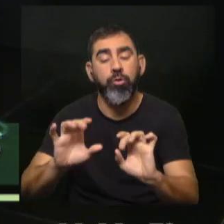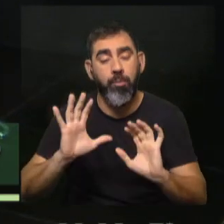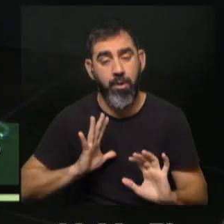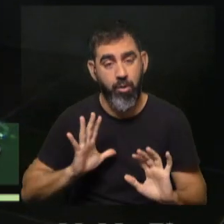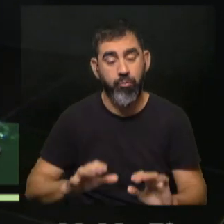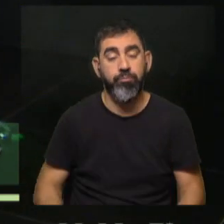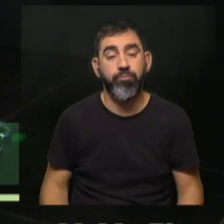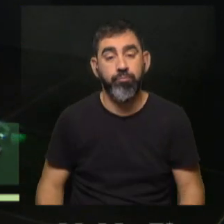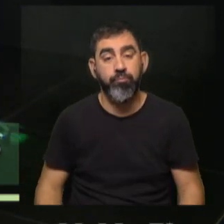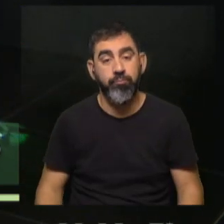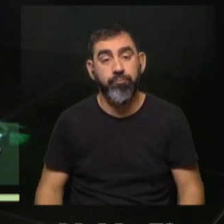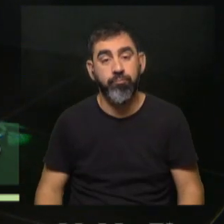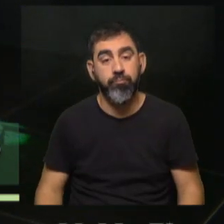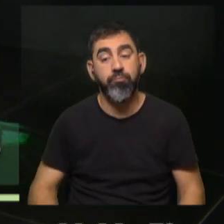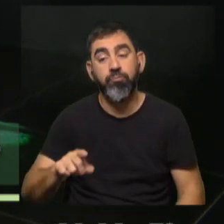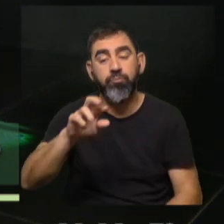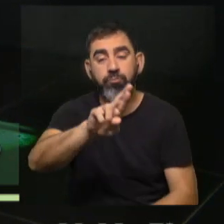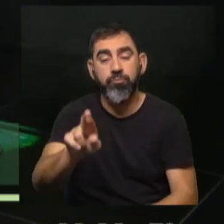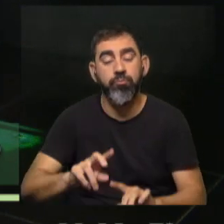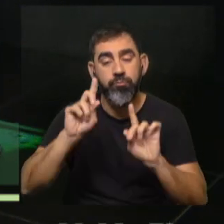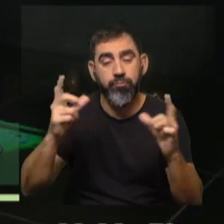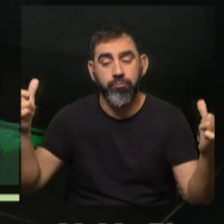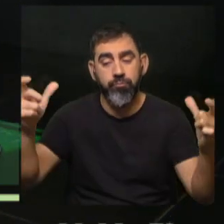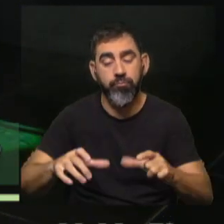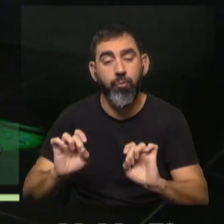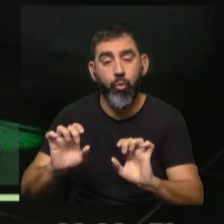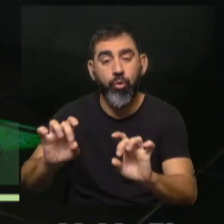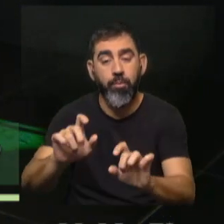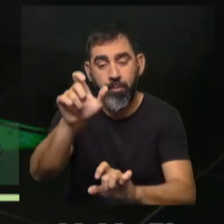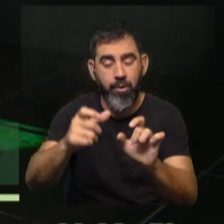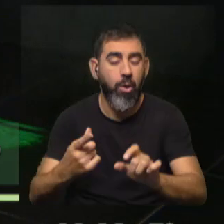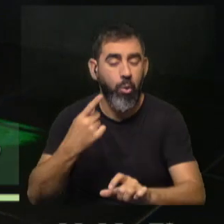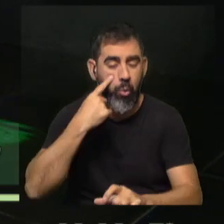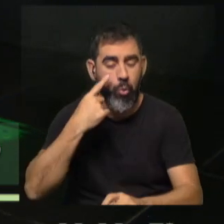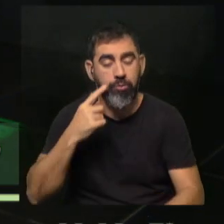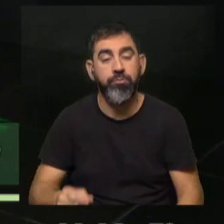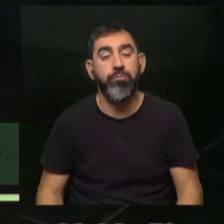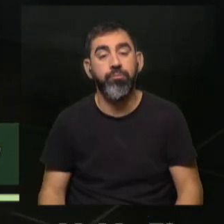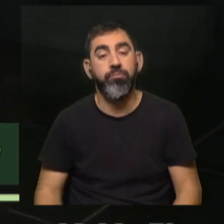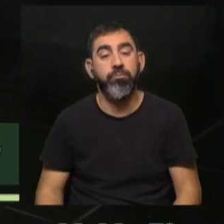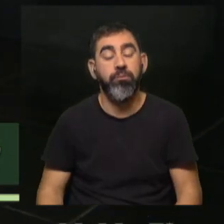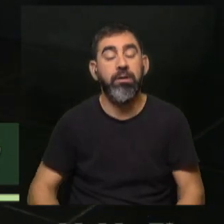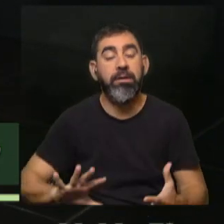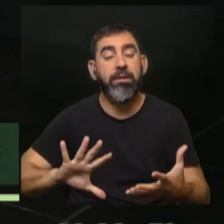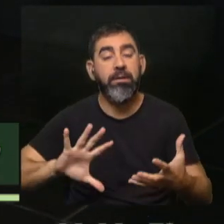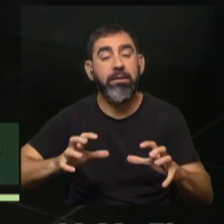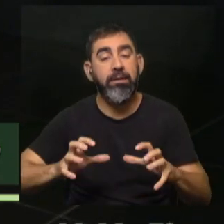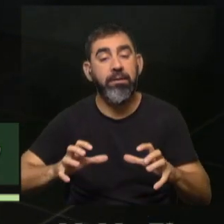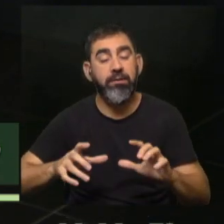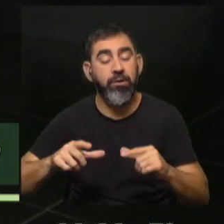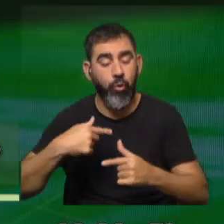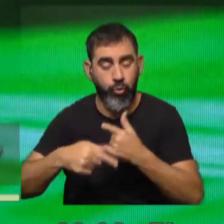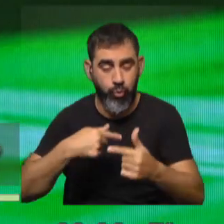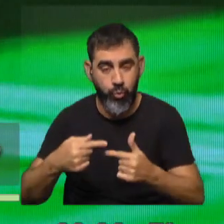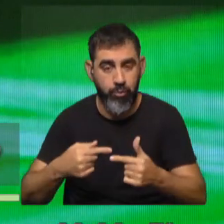Lo mismo sucede con otros Ríos Laguna etcétera que los televidentes conocerán entonces la crisis en ese sentido no acabó